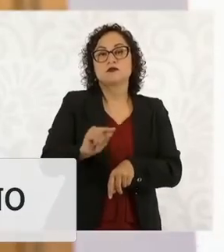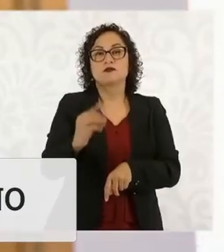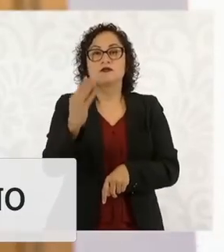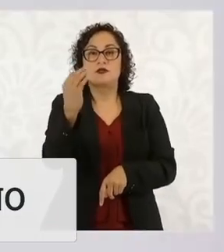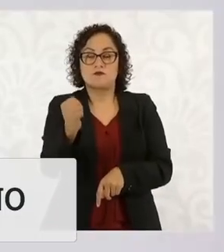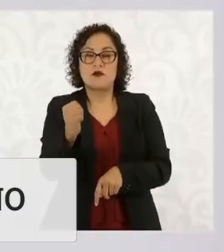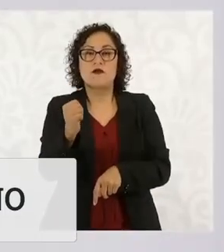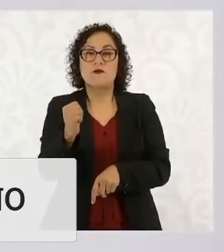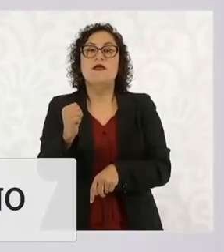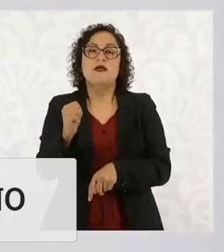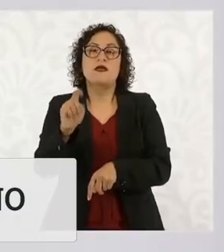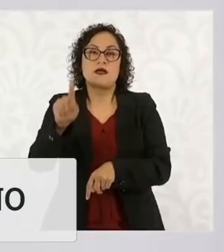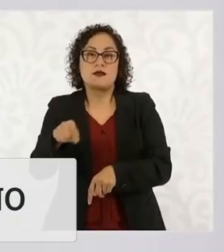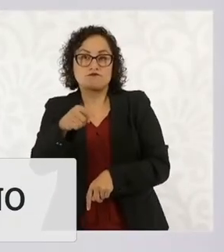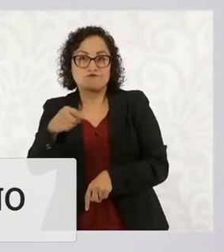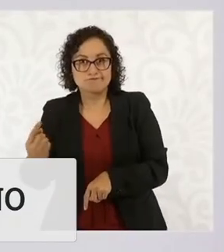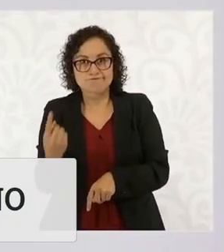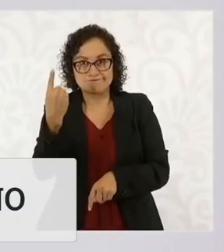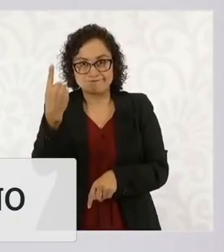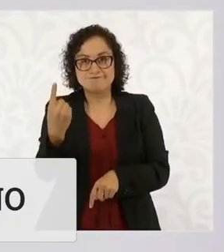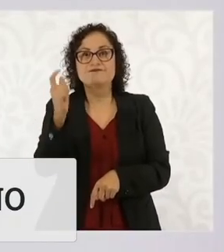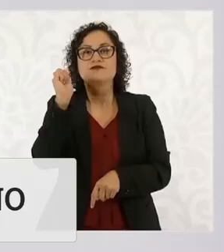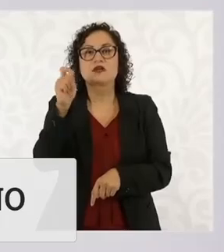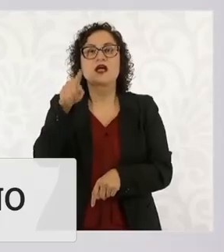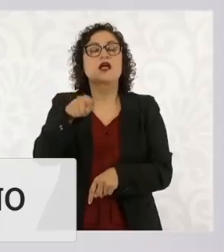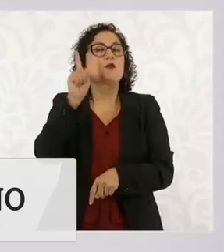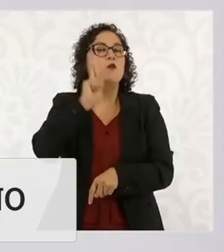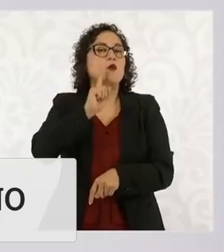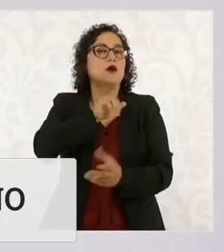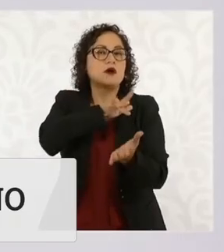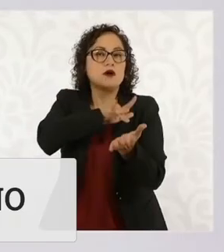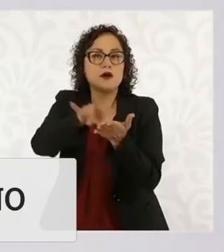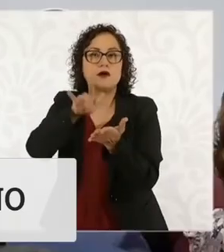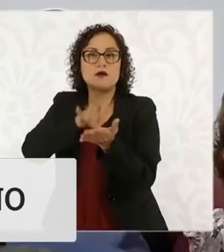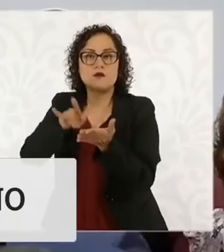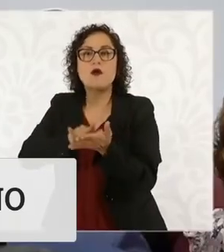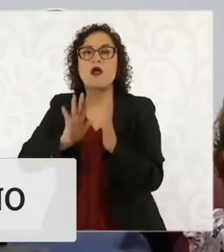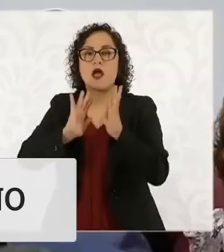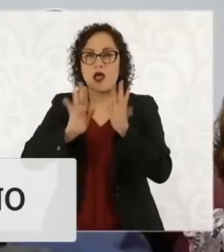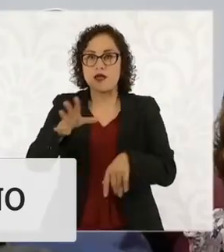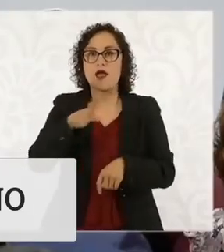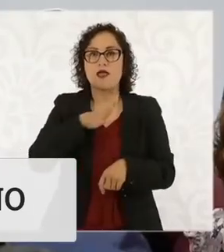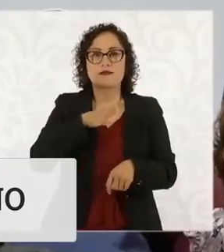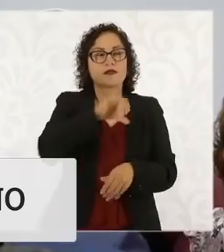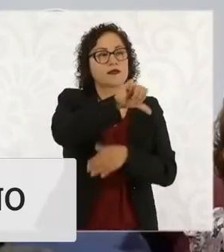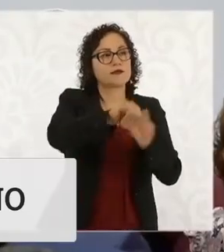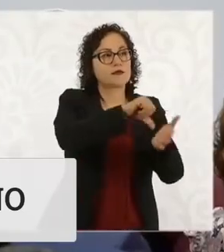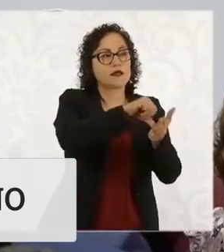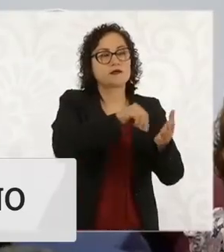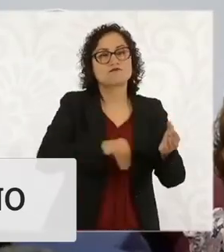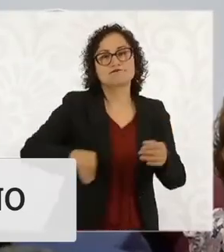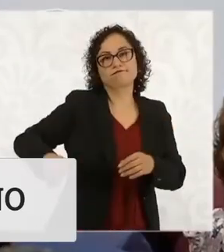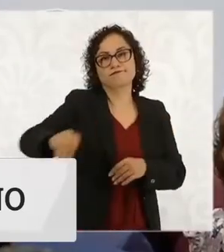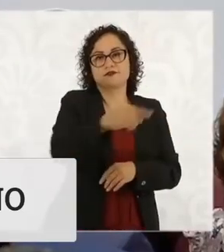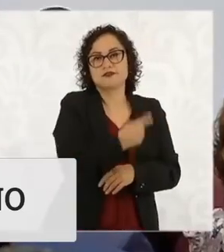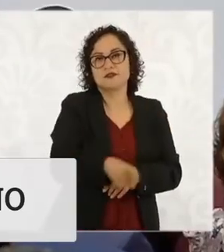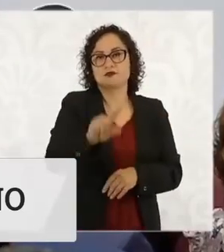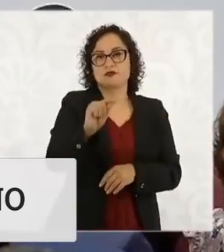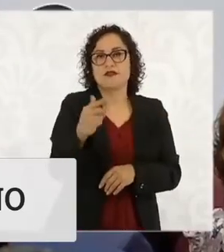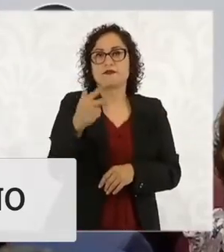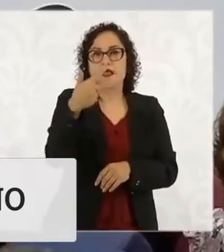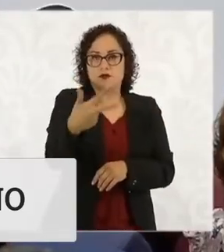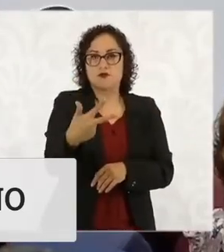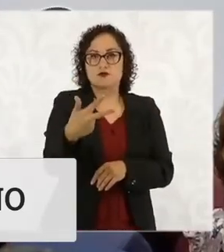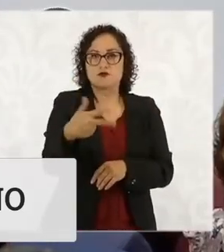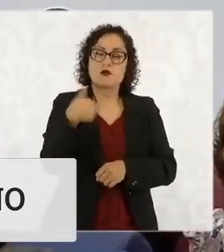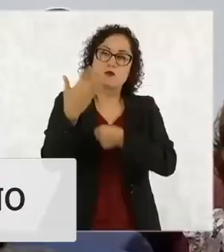079-1 de apoyo a mujeres. Instalamos ya 678 centros libres de los